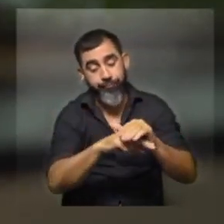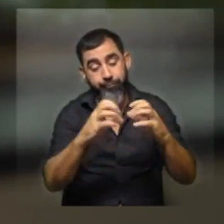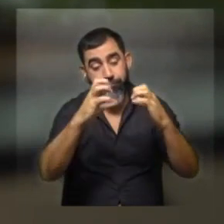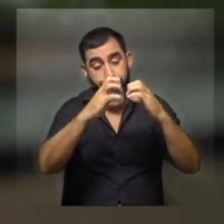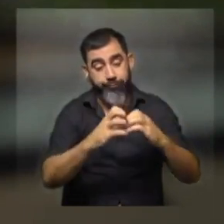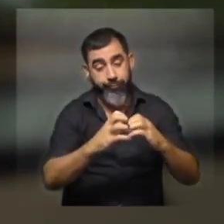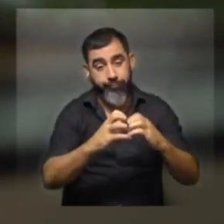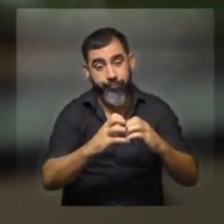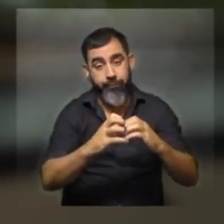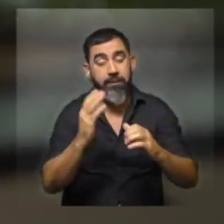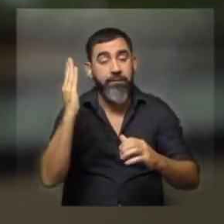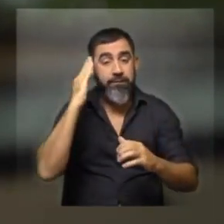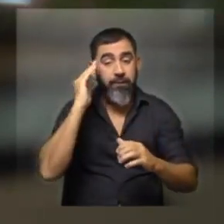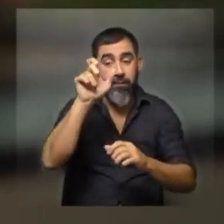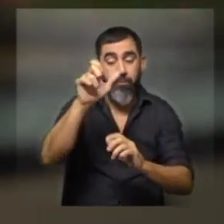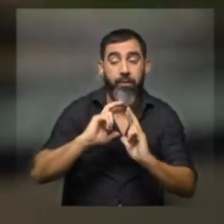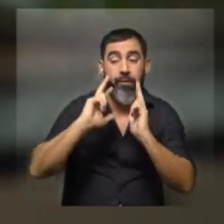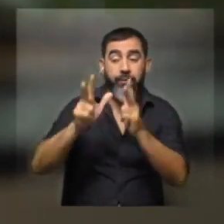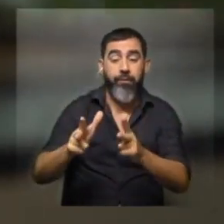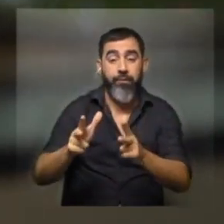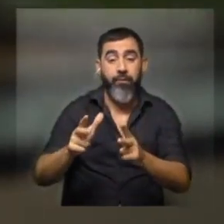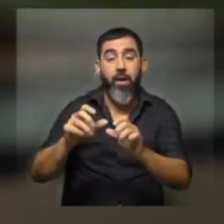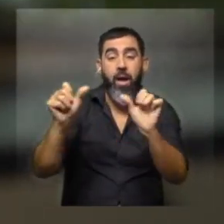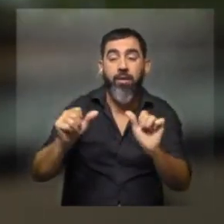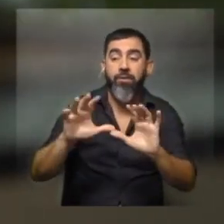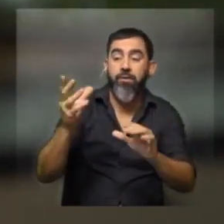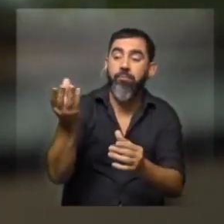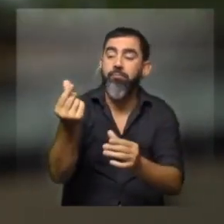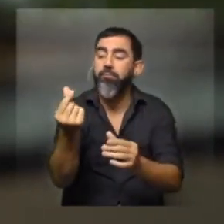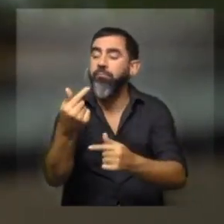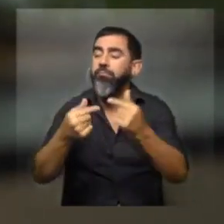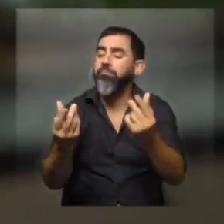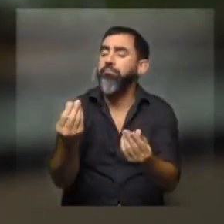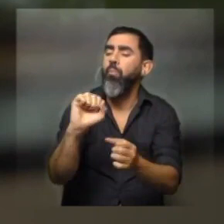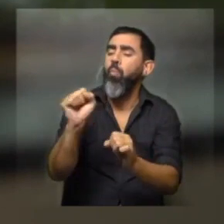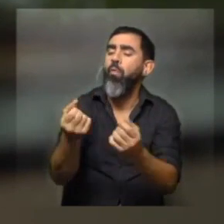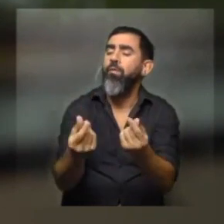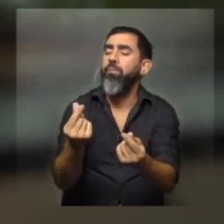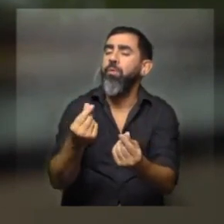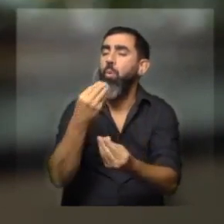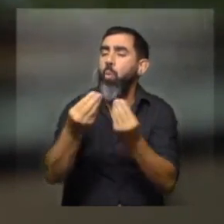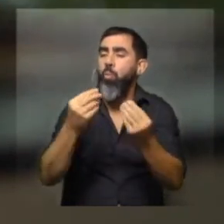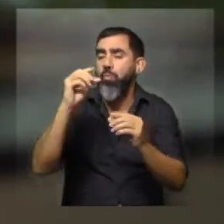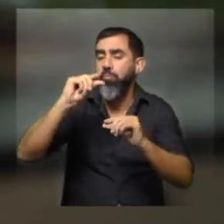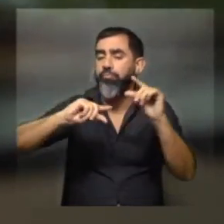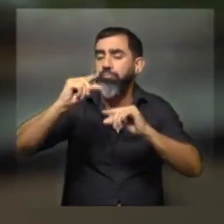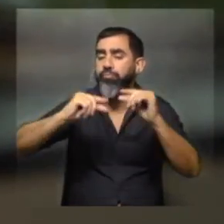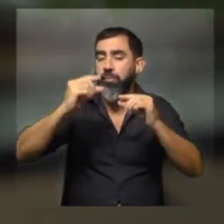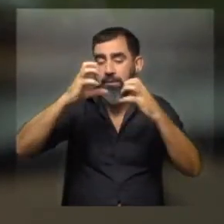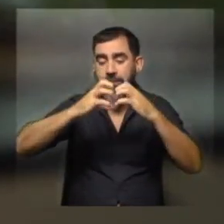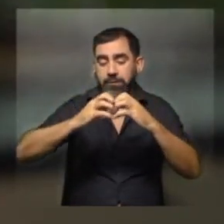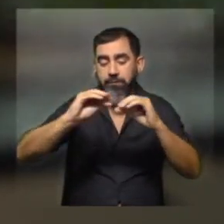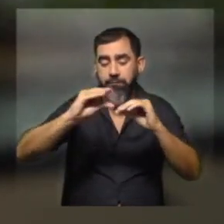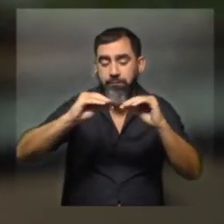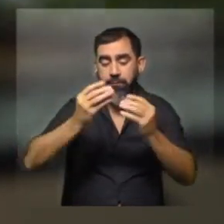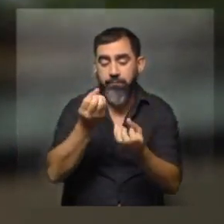cerebro y decirle al paciente que haga esto, y vemos cómo se activa el área